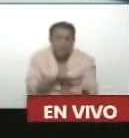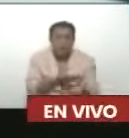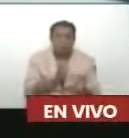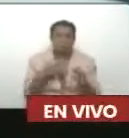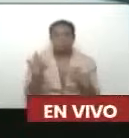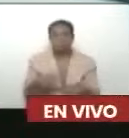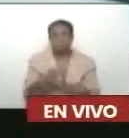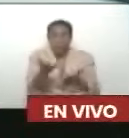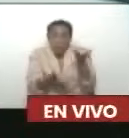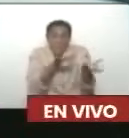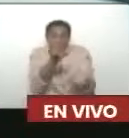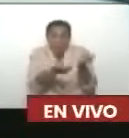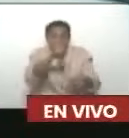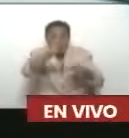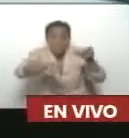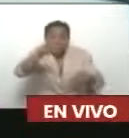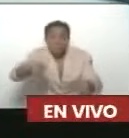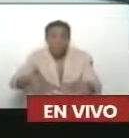Los quemaron.